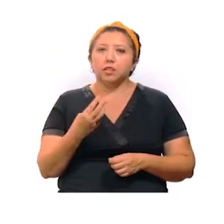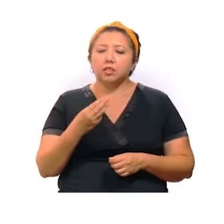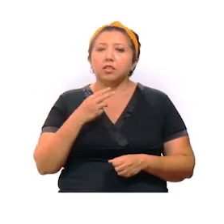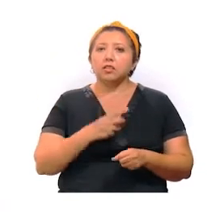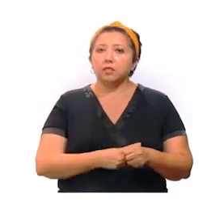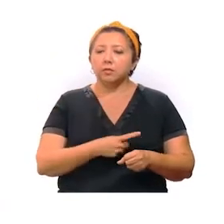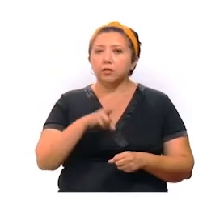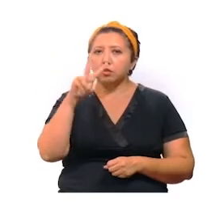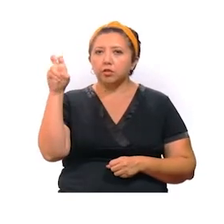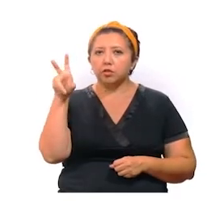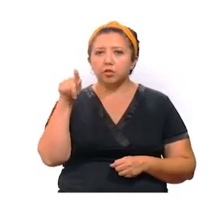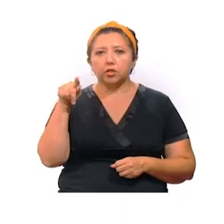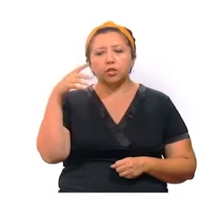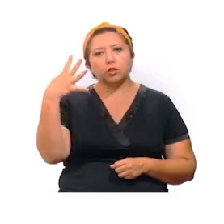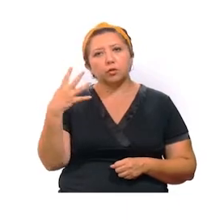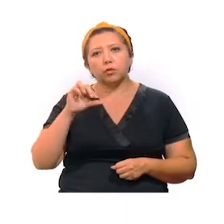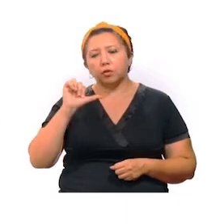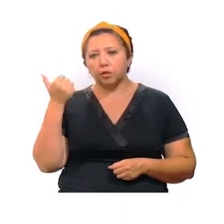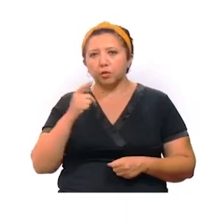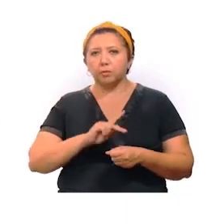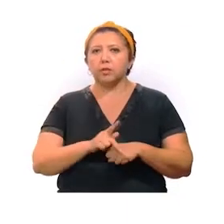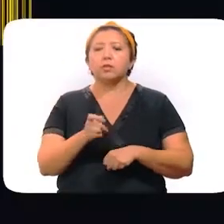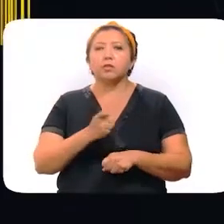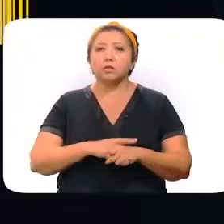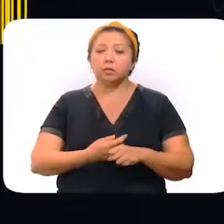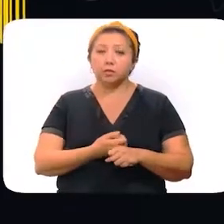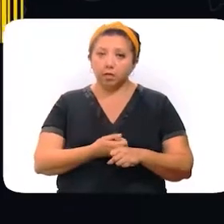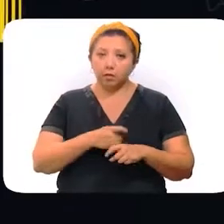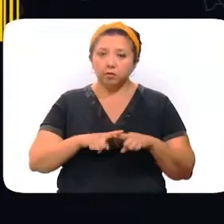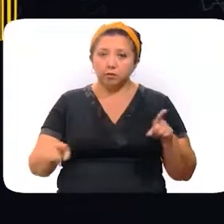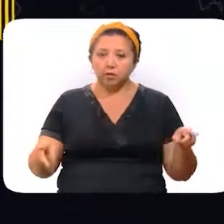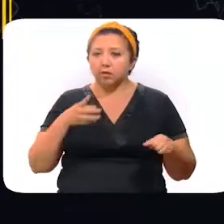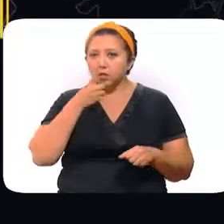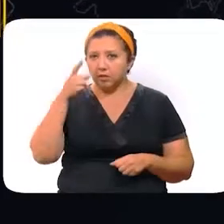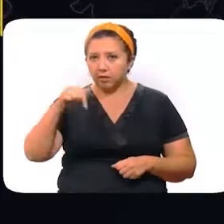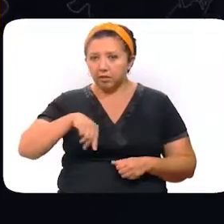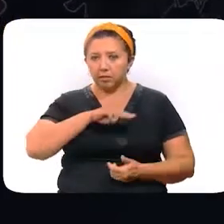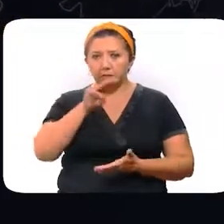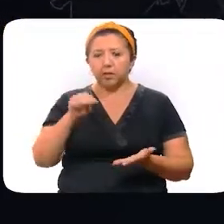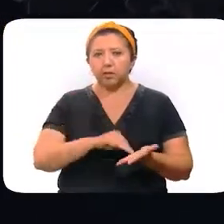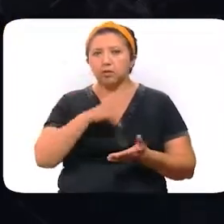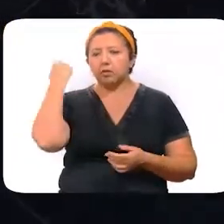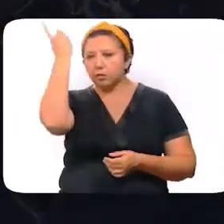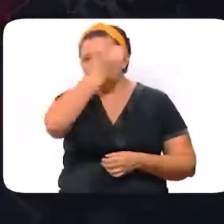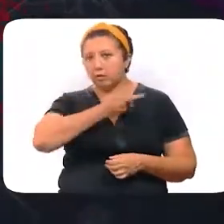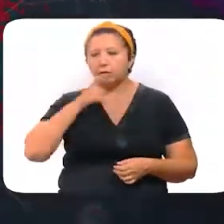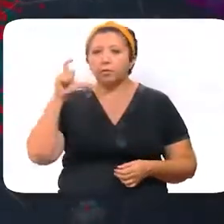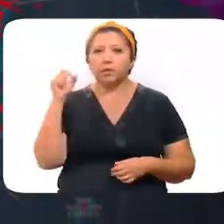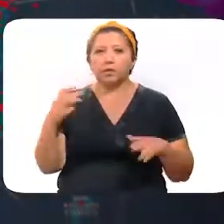positivos, 274 son de otro país u otro estado. Específicamente en Mérida se han diagnosticado